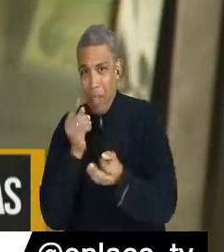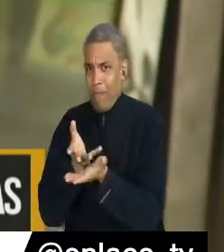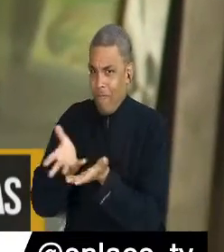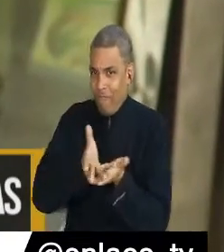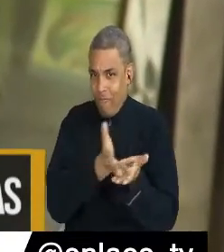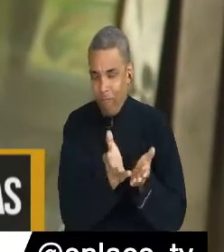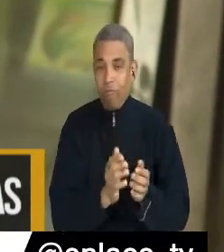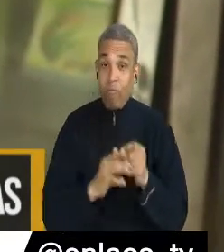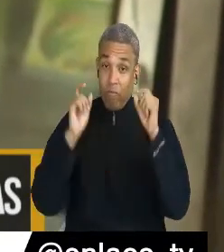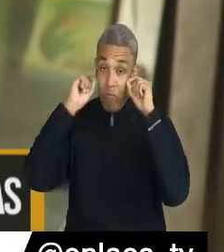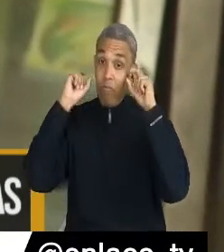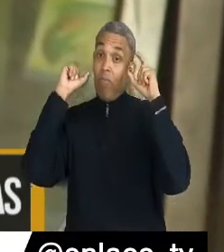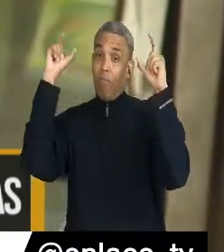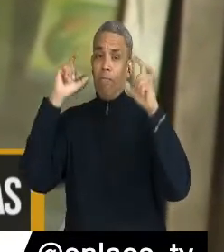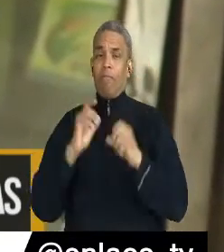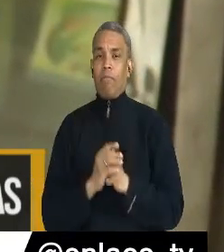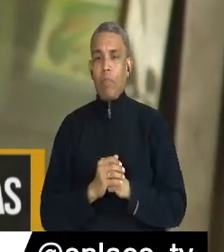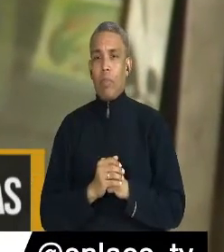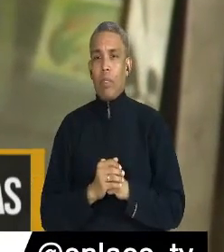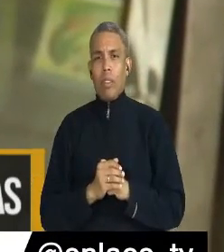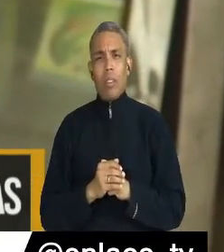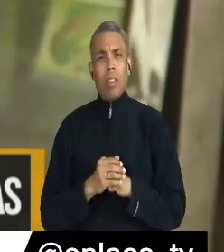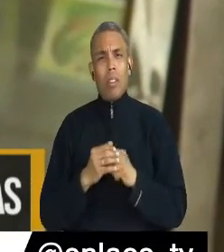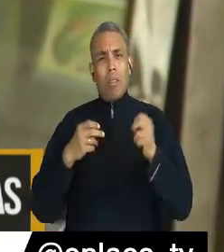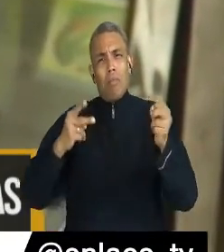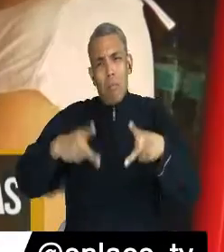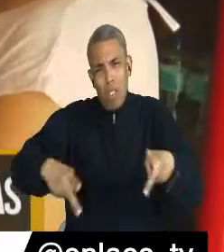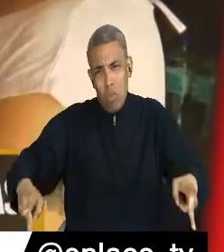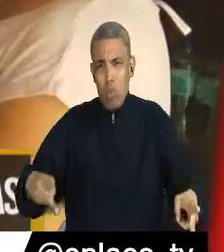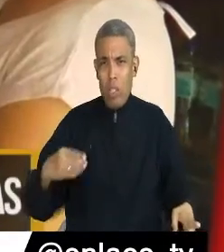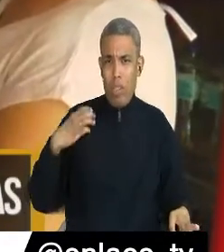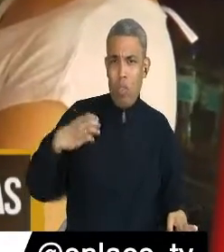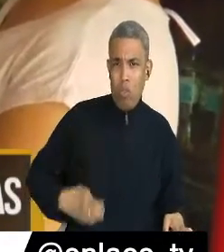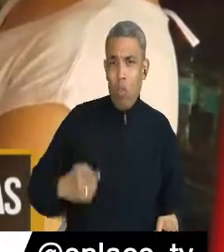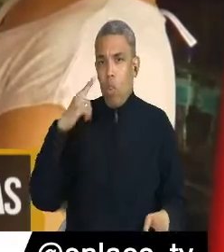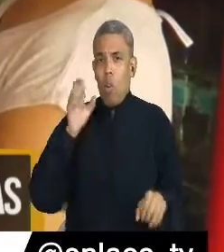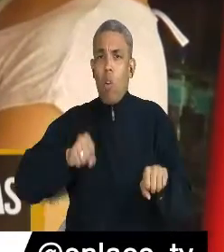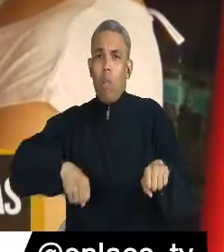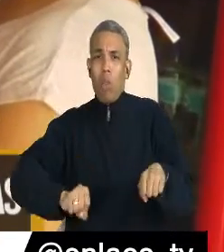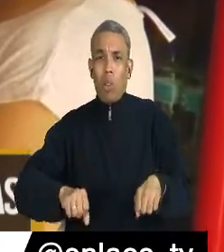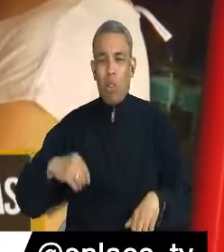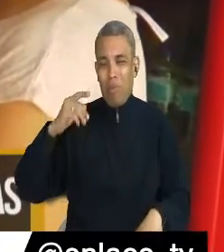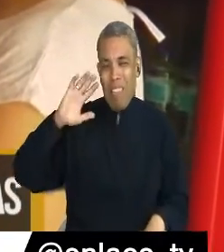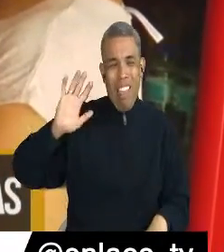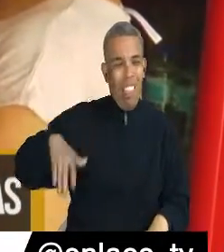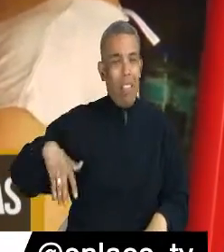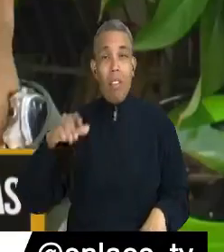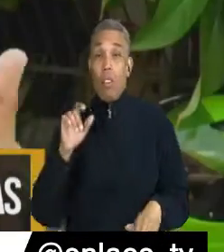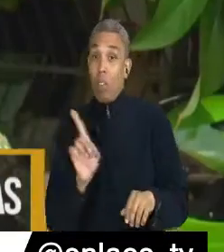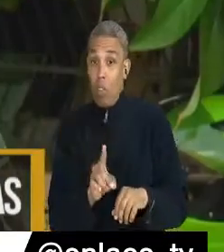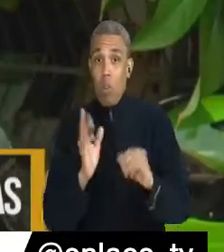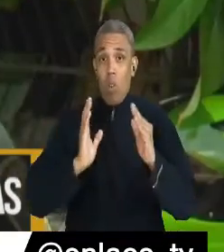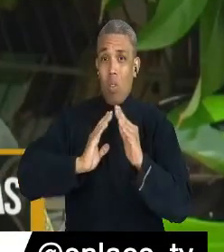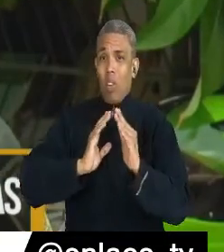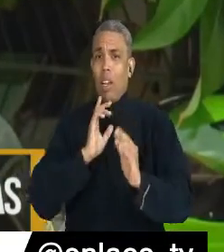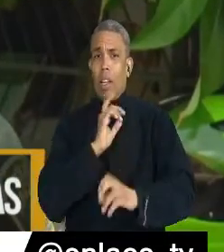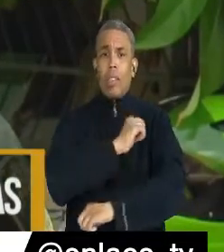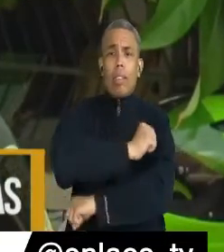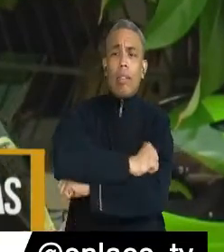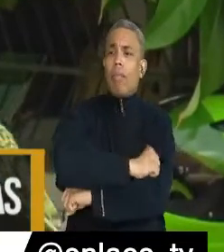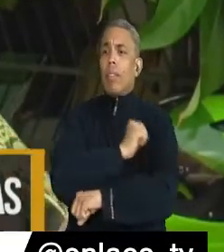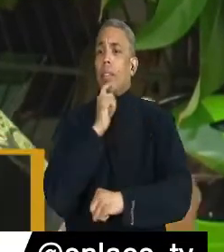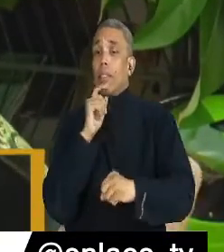queremos creación ya sienta que no era su motocicleta por fuera de que no es la casa abierta de que ilumine su parte exterior de la